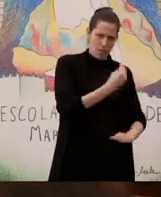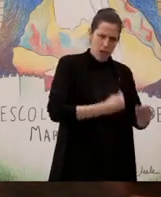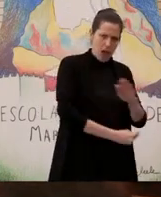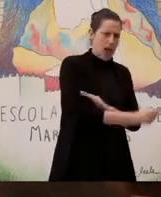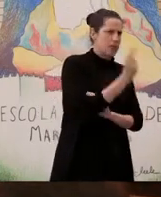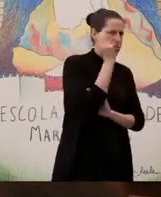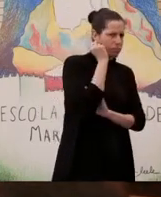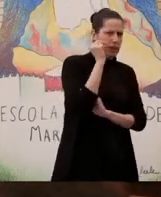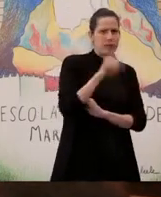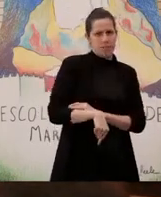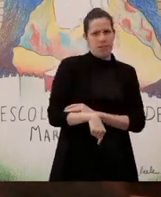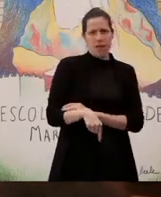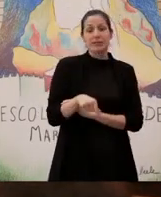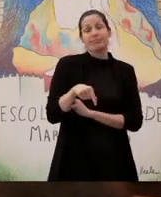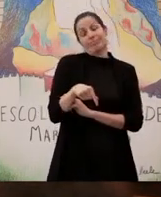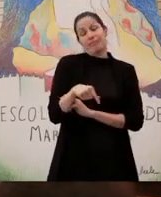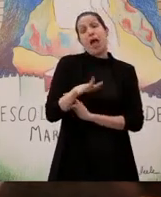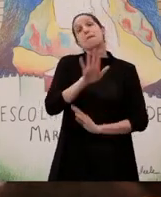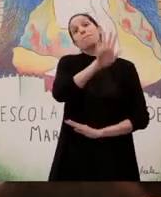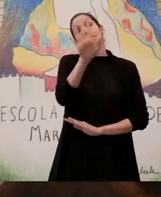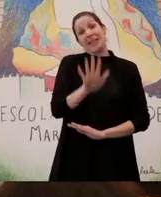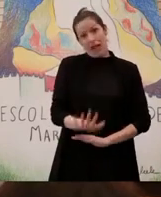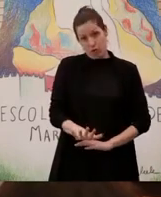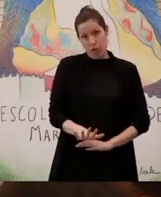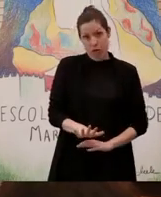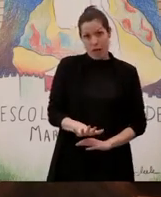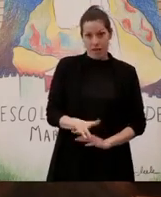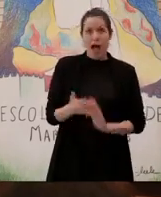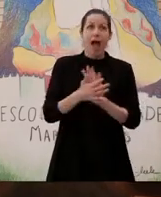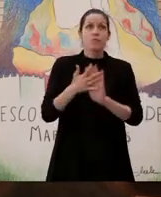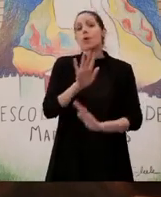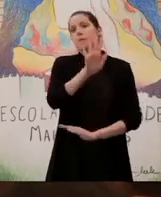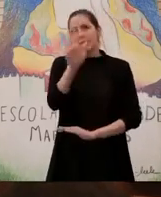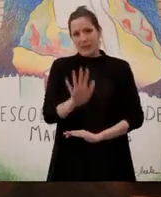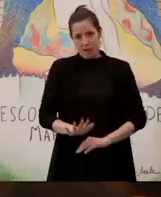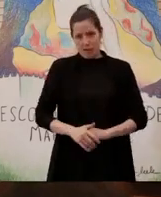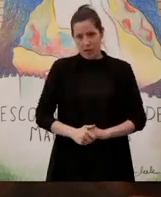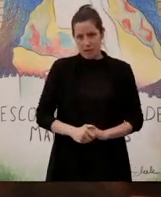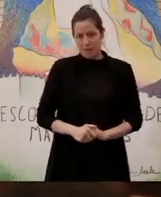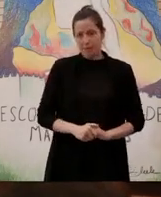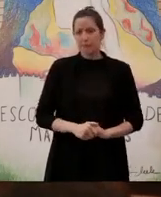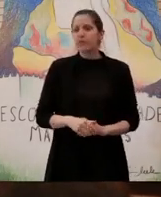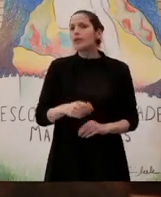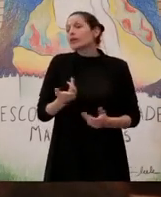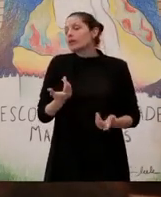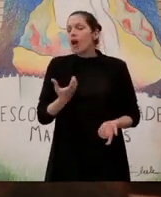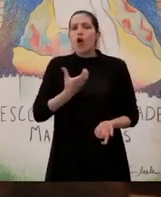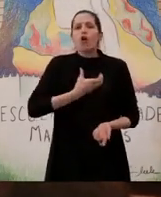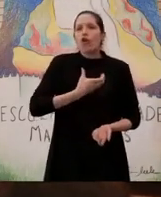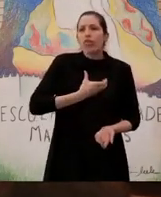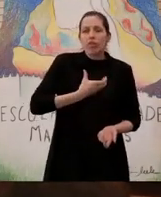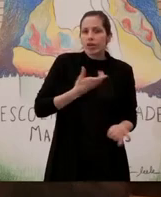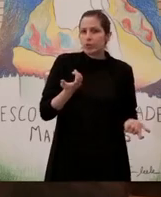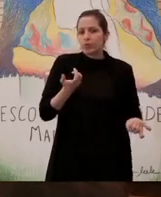hacer una metáfora es una metáfora De todas formas nos concellos no sé porque en este momento no está